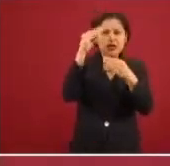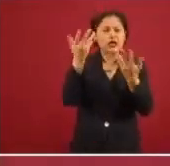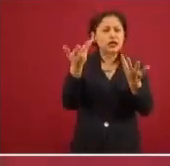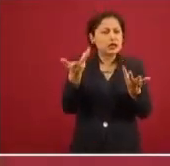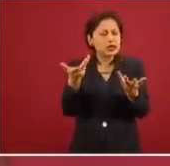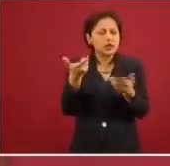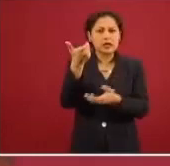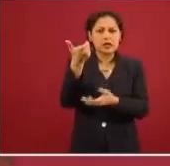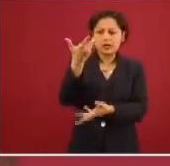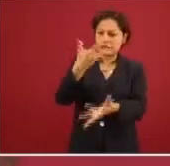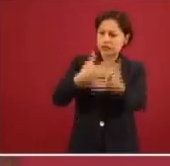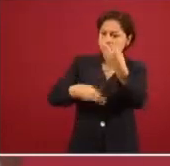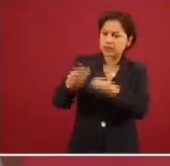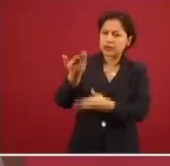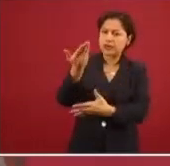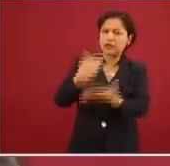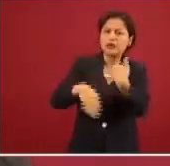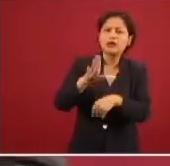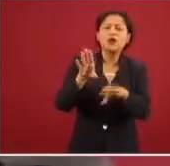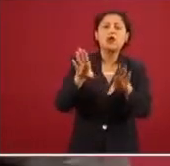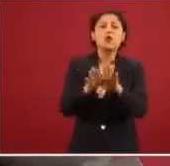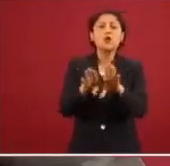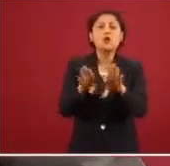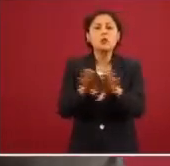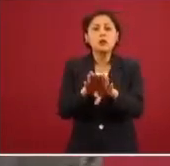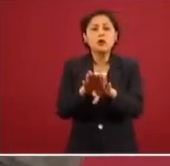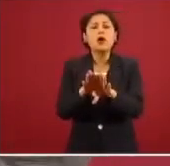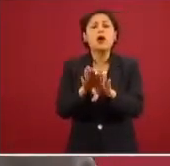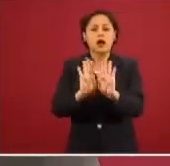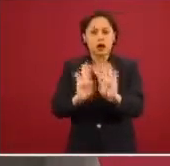eso y